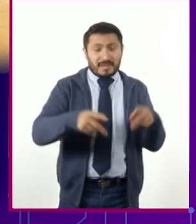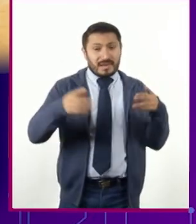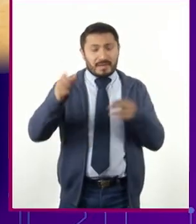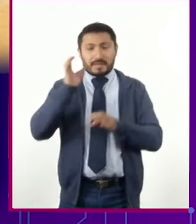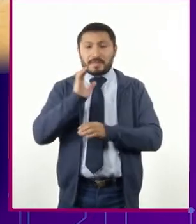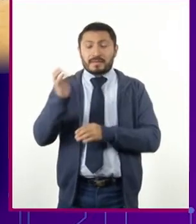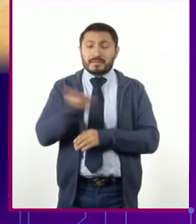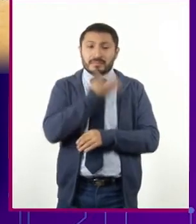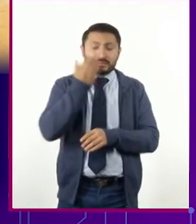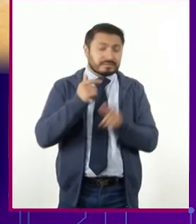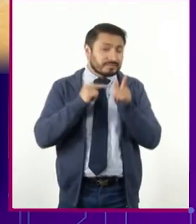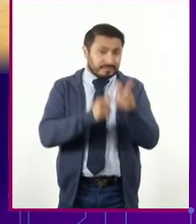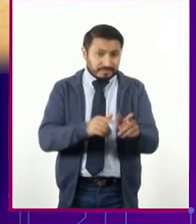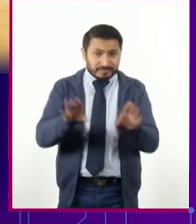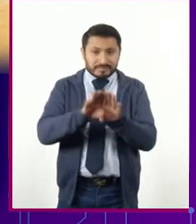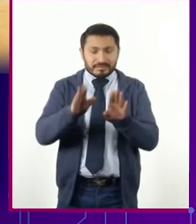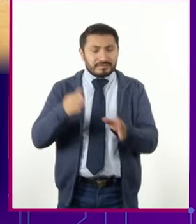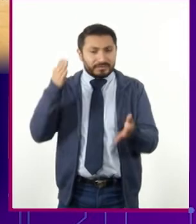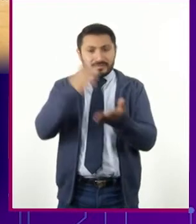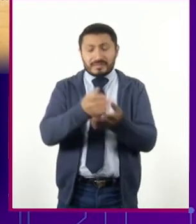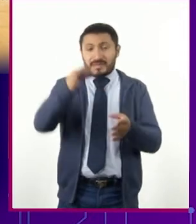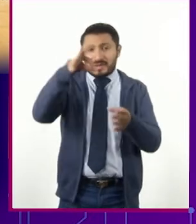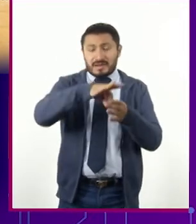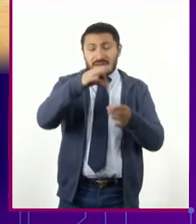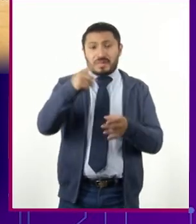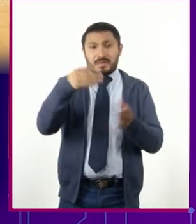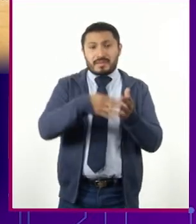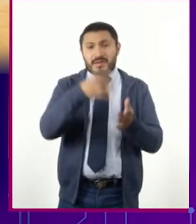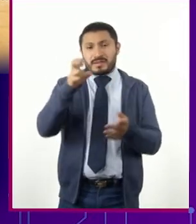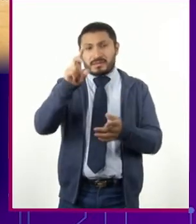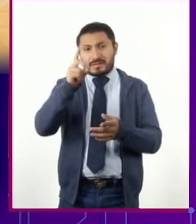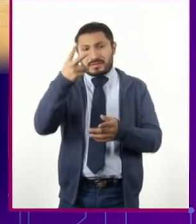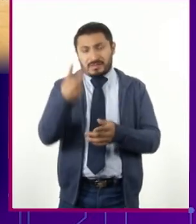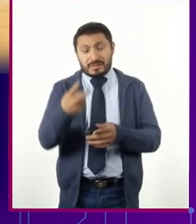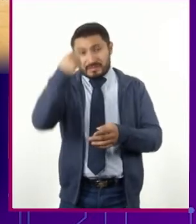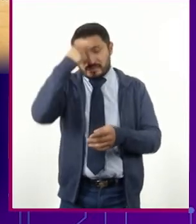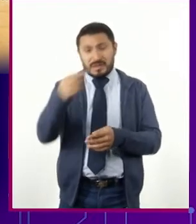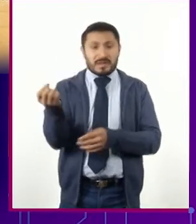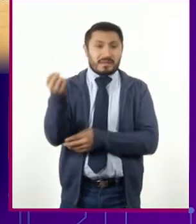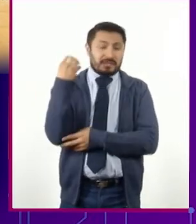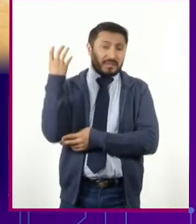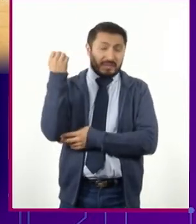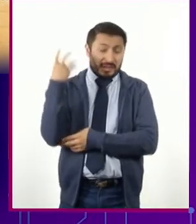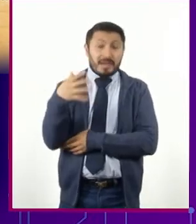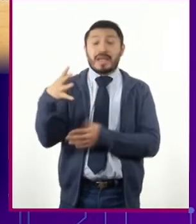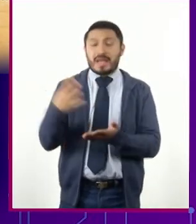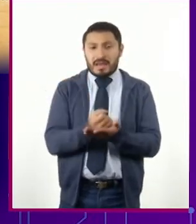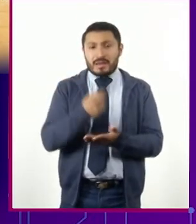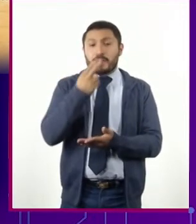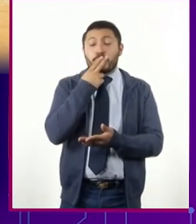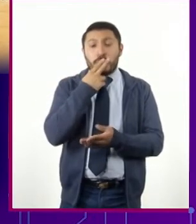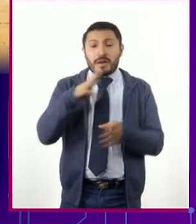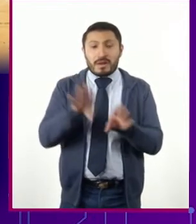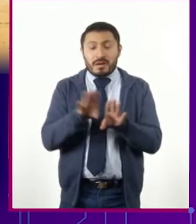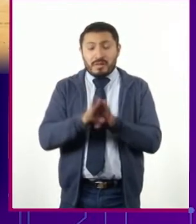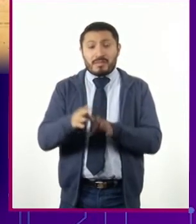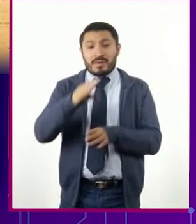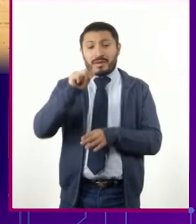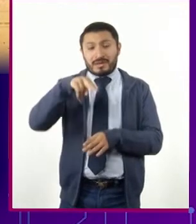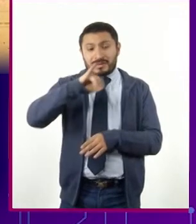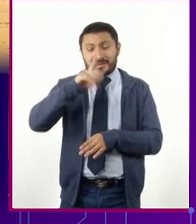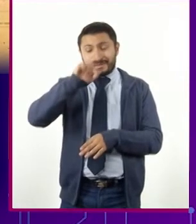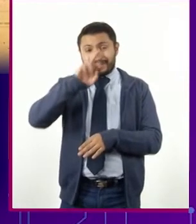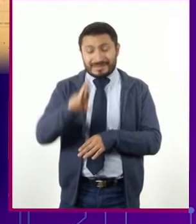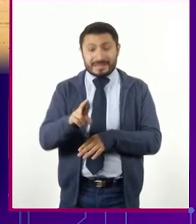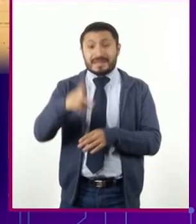a las elecciones de 1932 para el Parlamento y ganó. Hitler fue nombrado canciller el 30